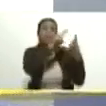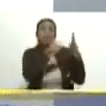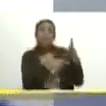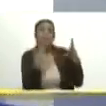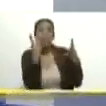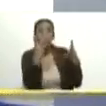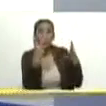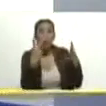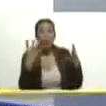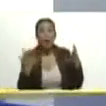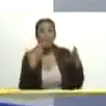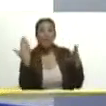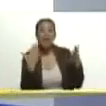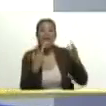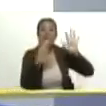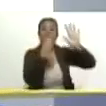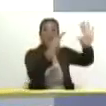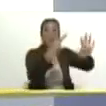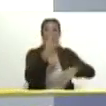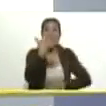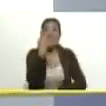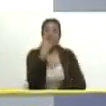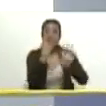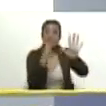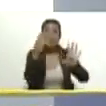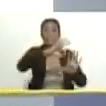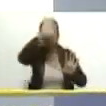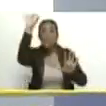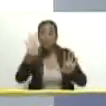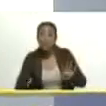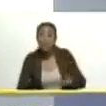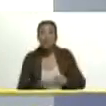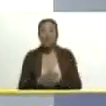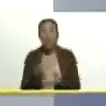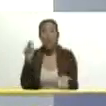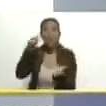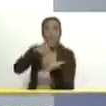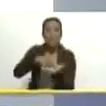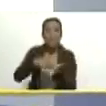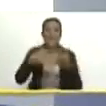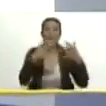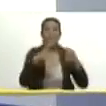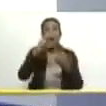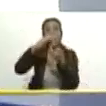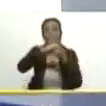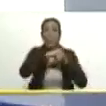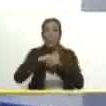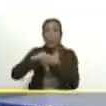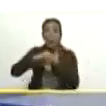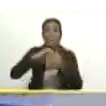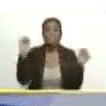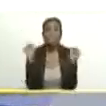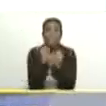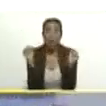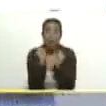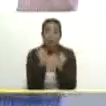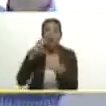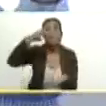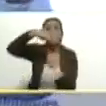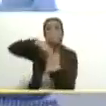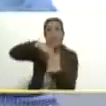dos eventos, el 76% de esas muestras se ubican en los estados Trujillo, Mérida y